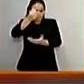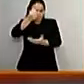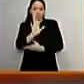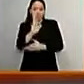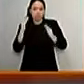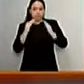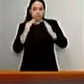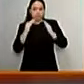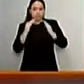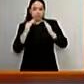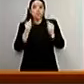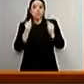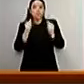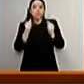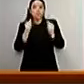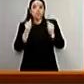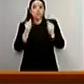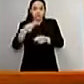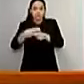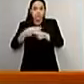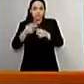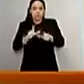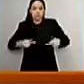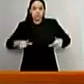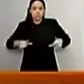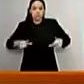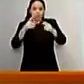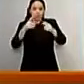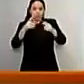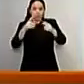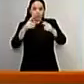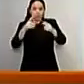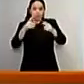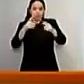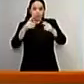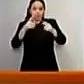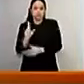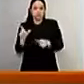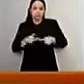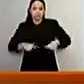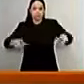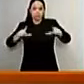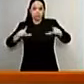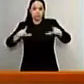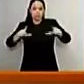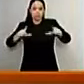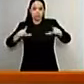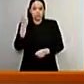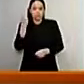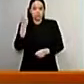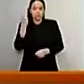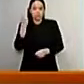Presta atención a la colonia que aparecerá en pantalla. Y la colonia beneficiada es